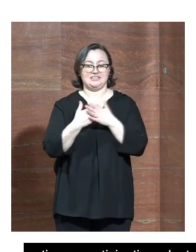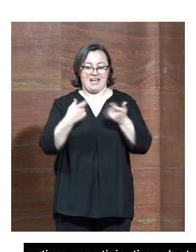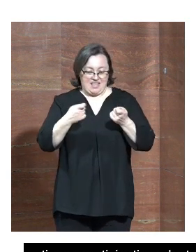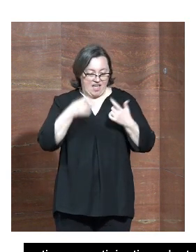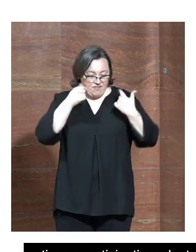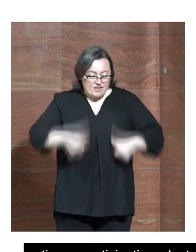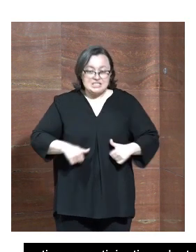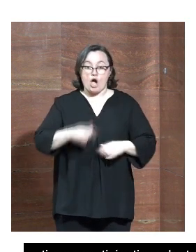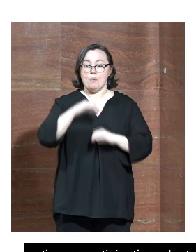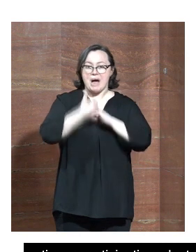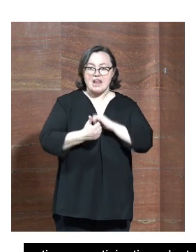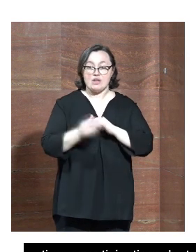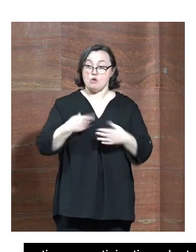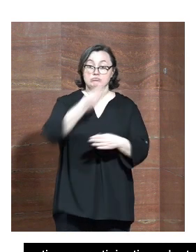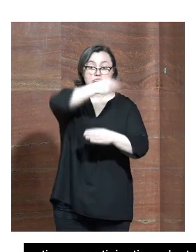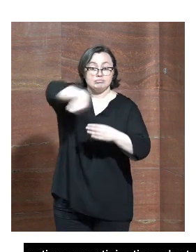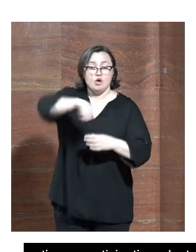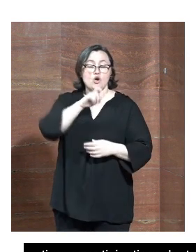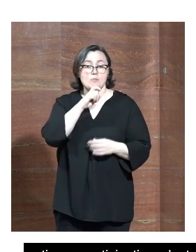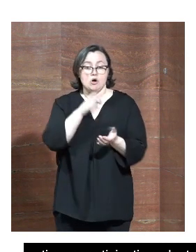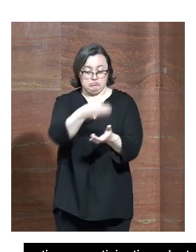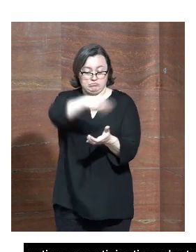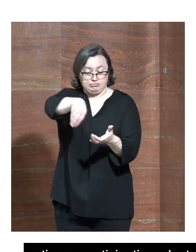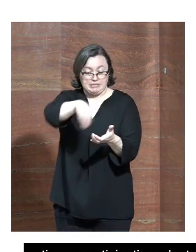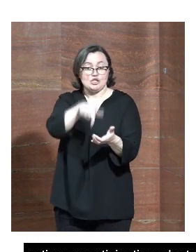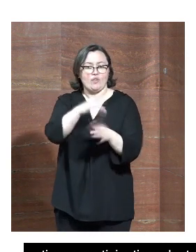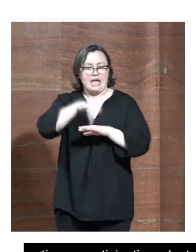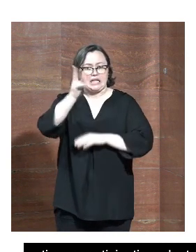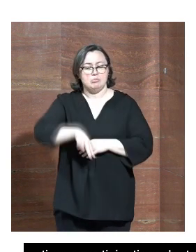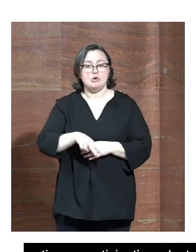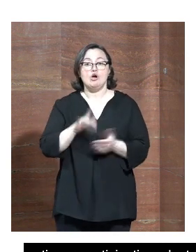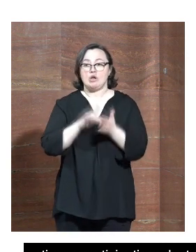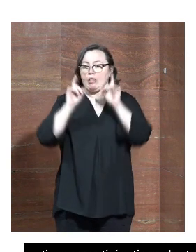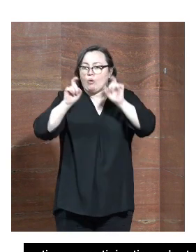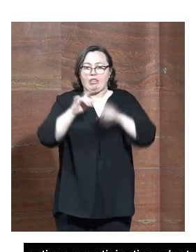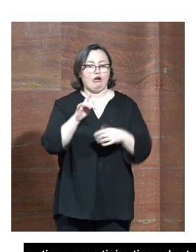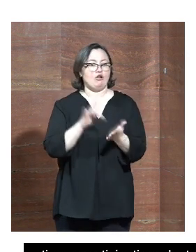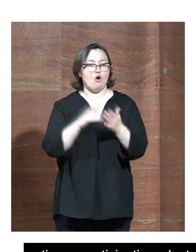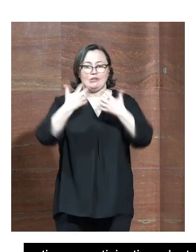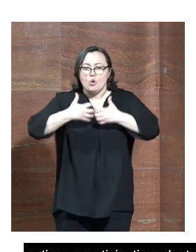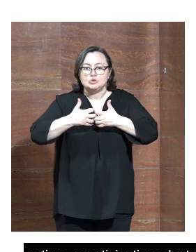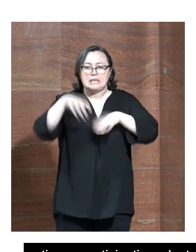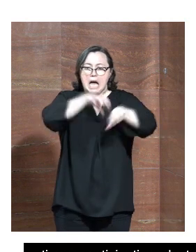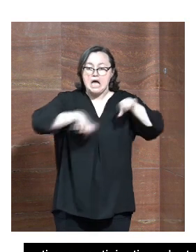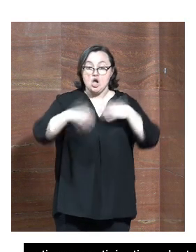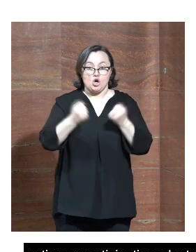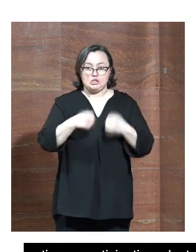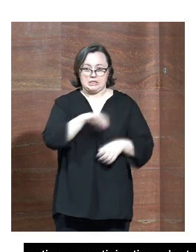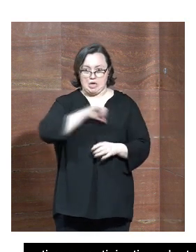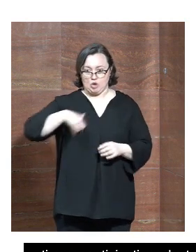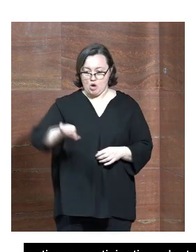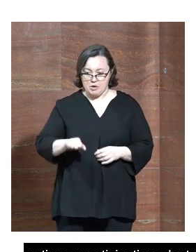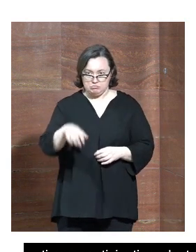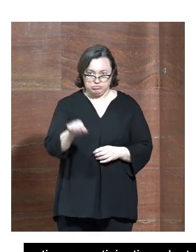tienda física, nuestra panadería, que pagamos con el TPV, y eso es digital, en la educación, en la industria, los coches